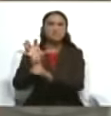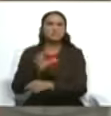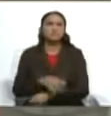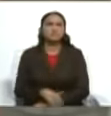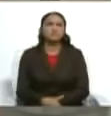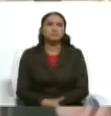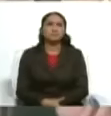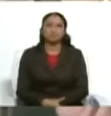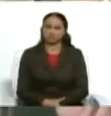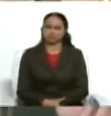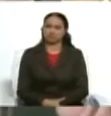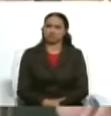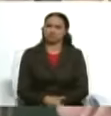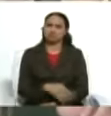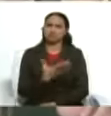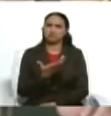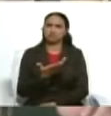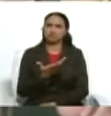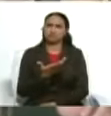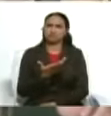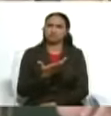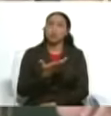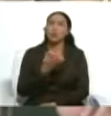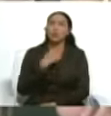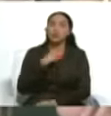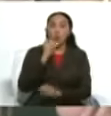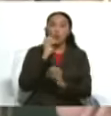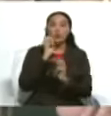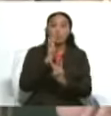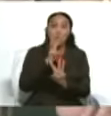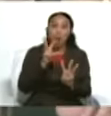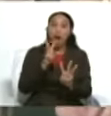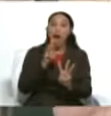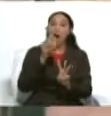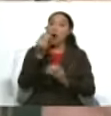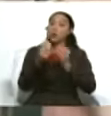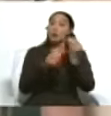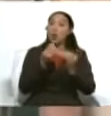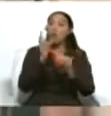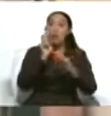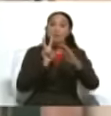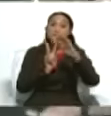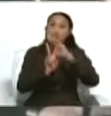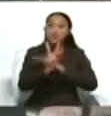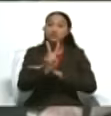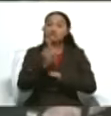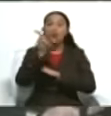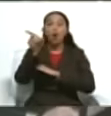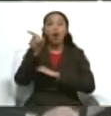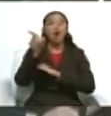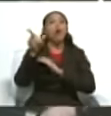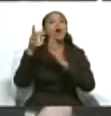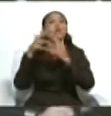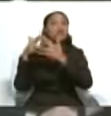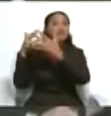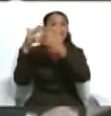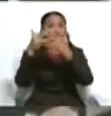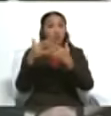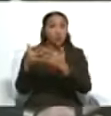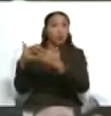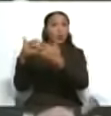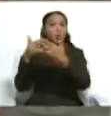Bueno, es la visión imperialista, ¿no?, del conflicto, que nadie los está invitando